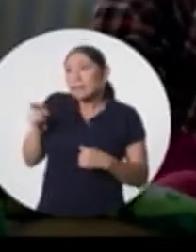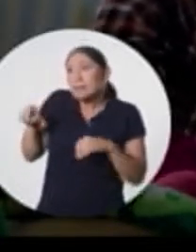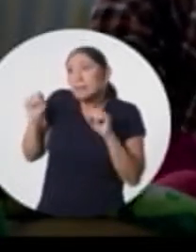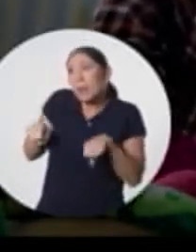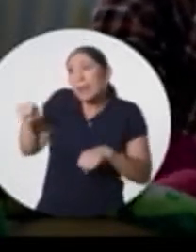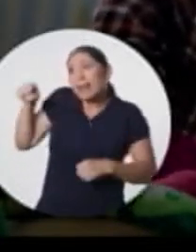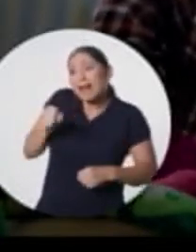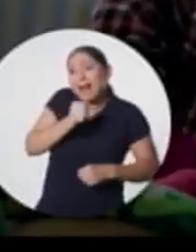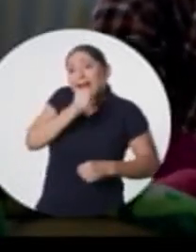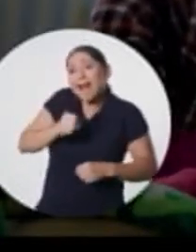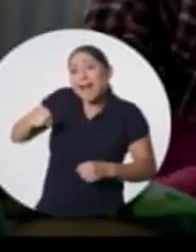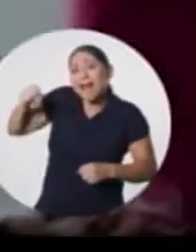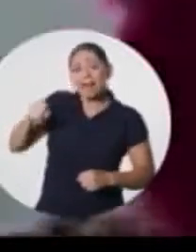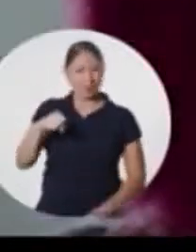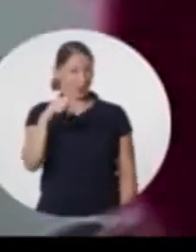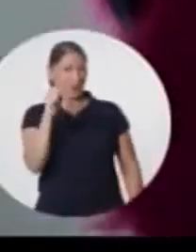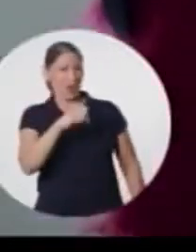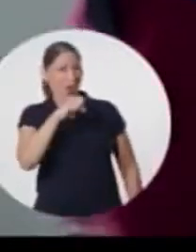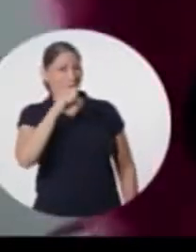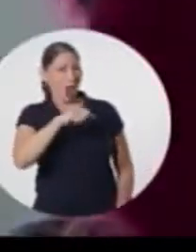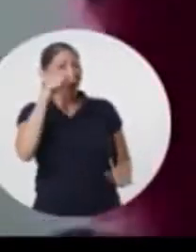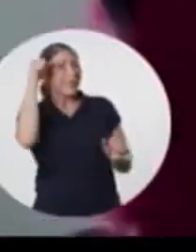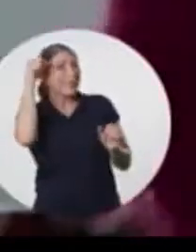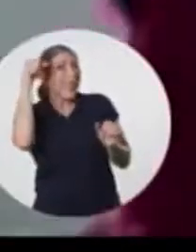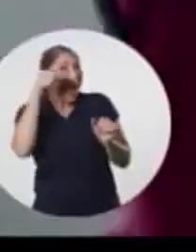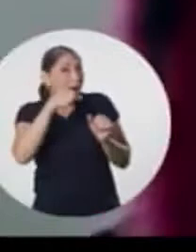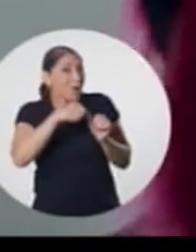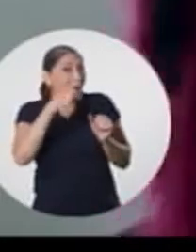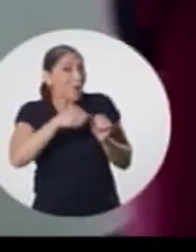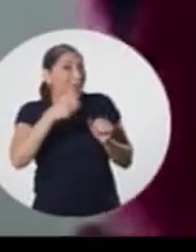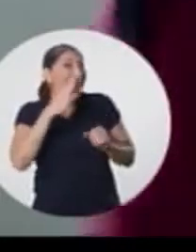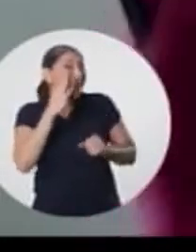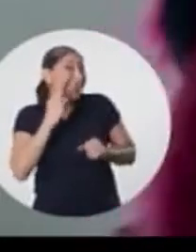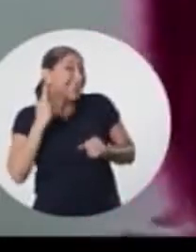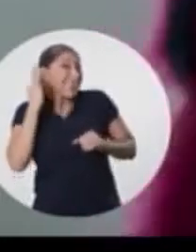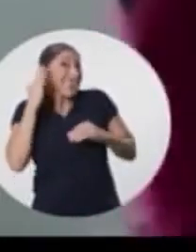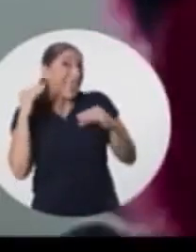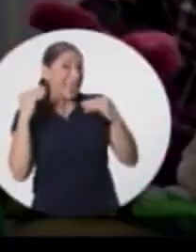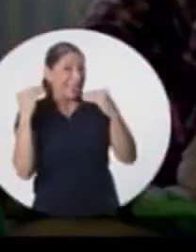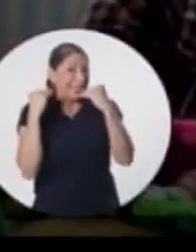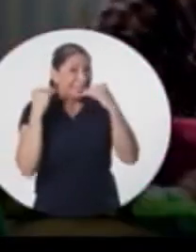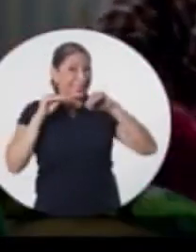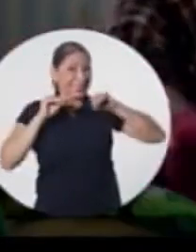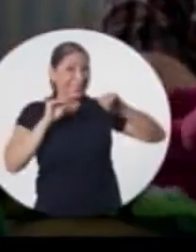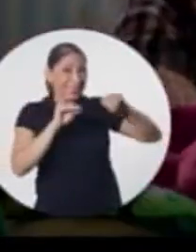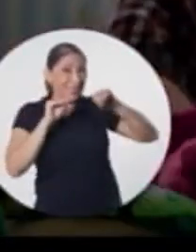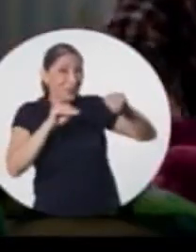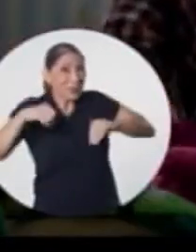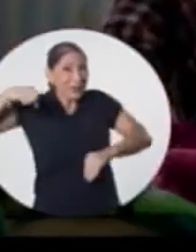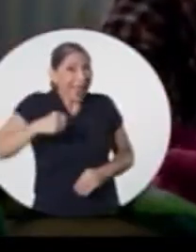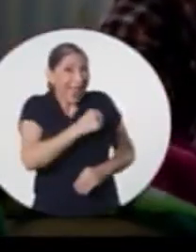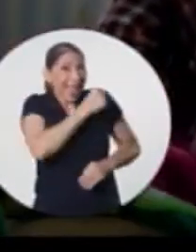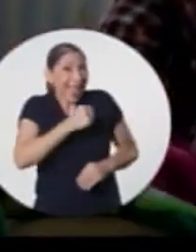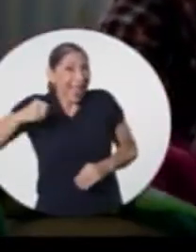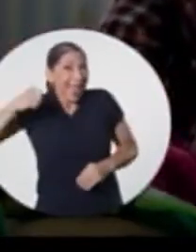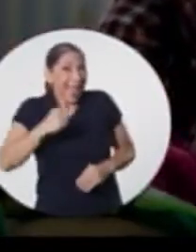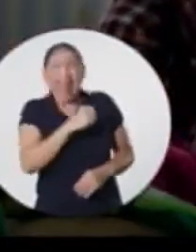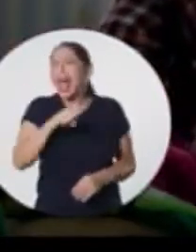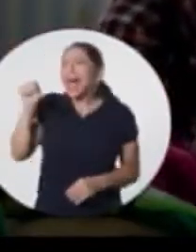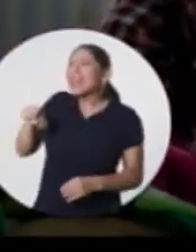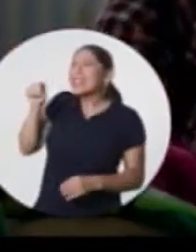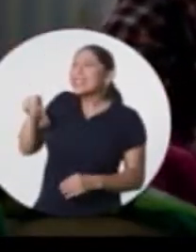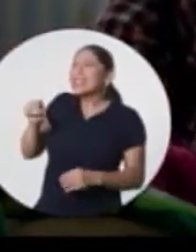una canción? ¡Claro! ¿Te acordás la que tu tía Manstrina nos enseñó hoy? ¡Ay, sí! ¿Cómo